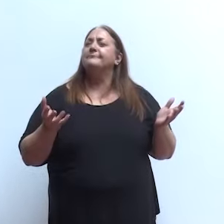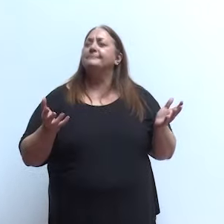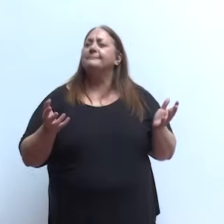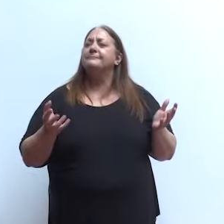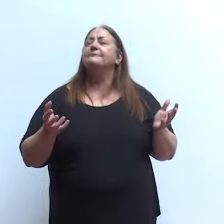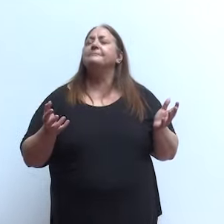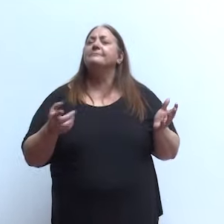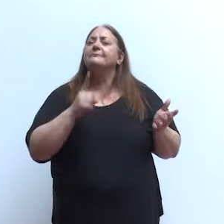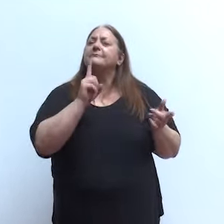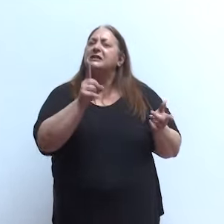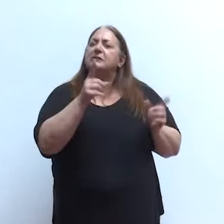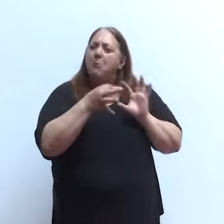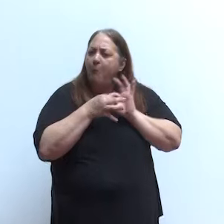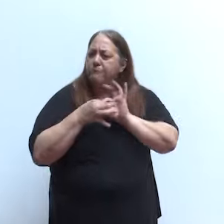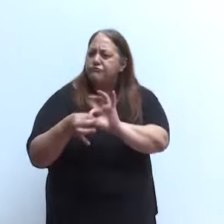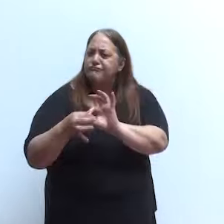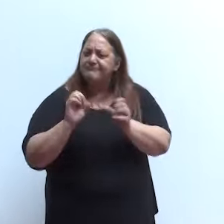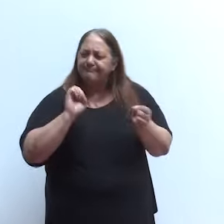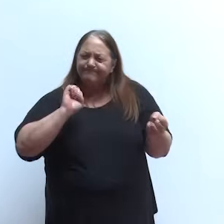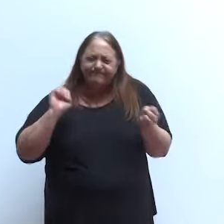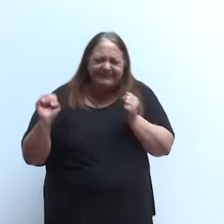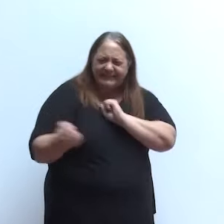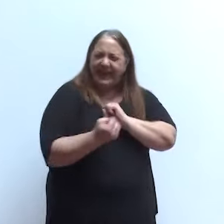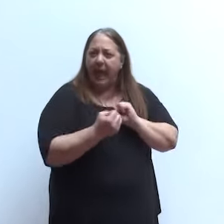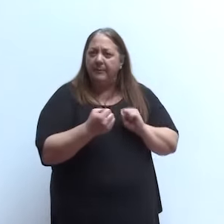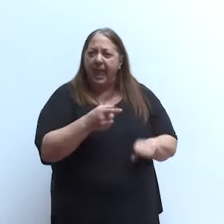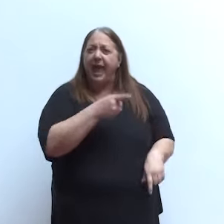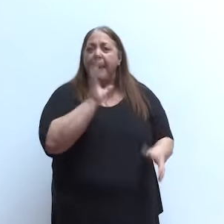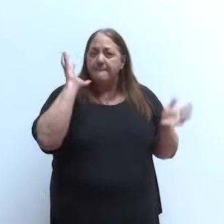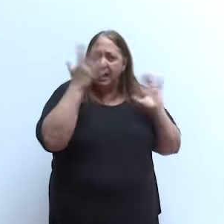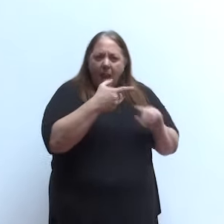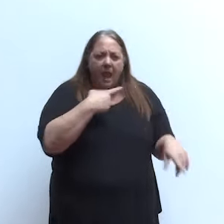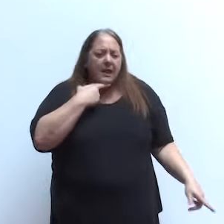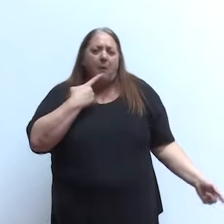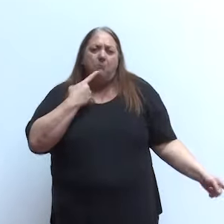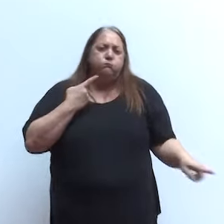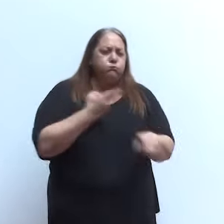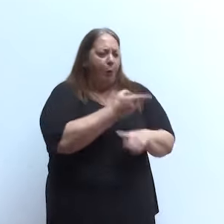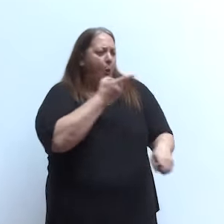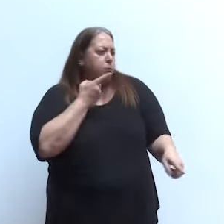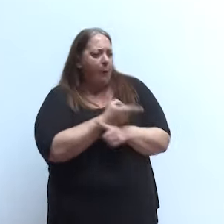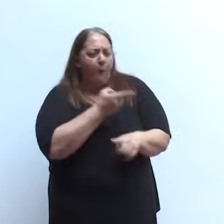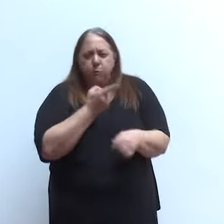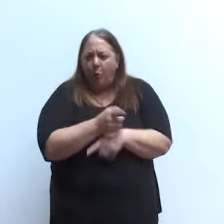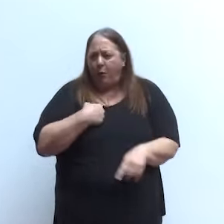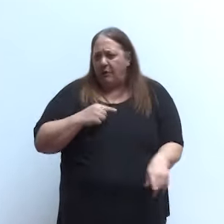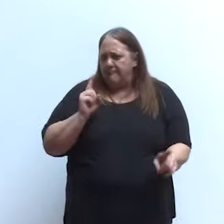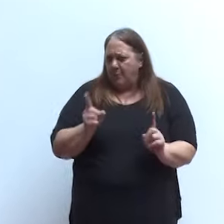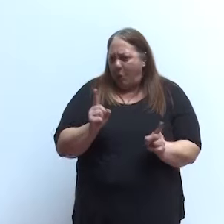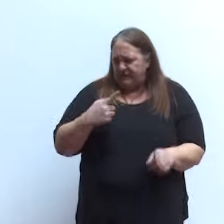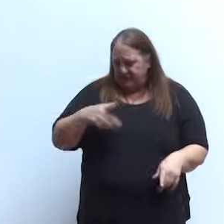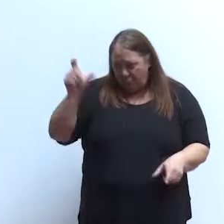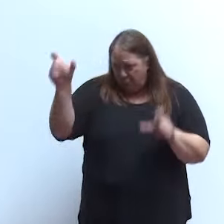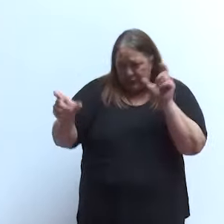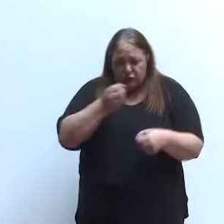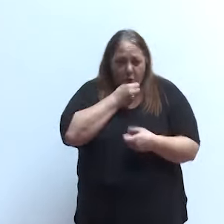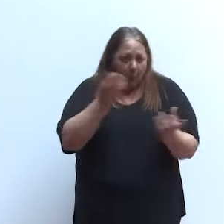esa rabia no mi ley putea como putea la gente mi ley putea como puteo yo yo puteo como puteo de mi